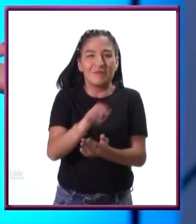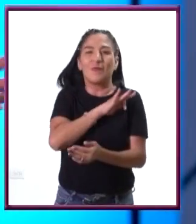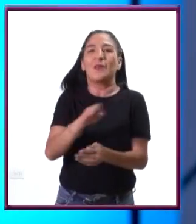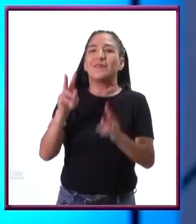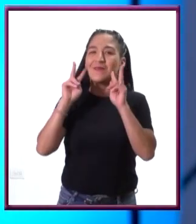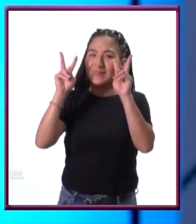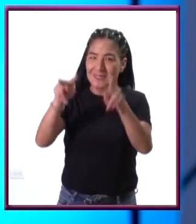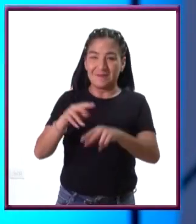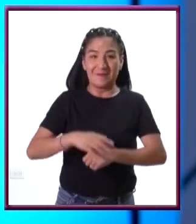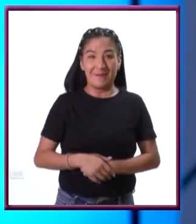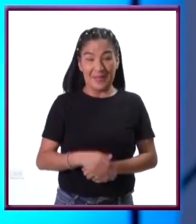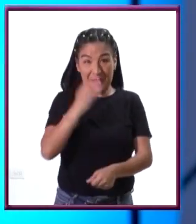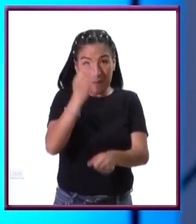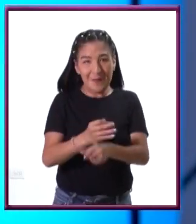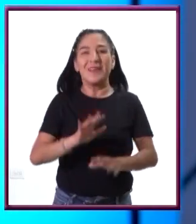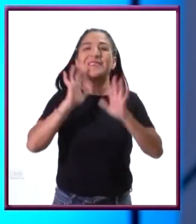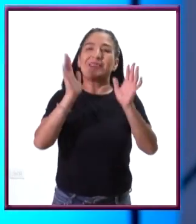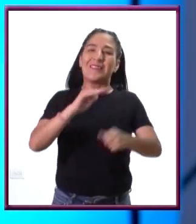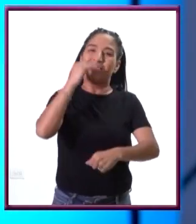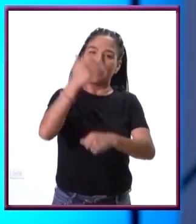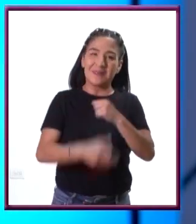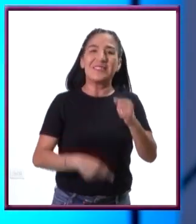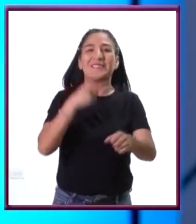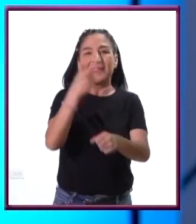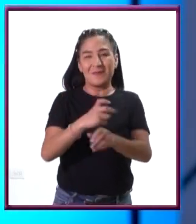Así terminamos la segunda cápsula de